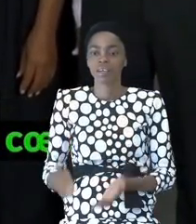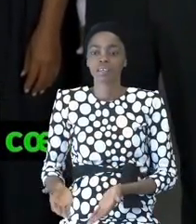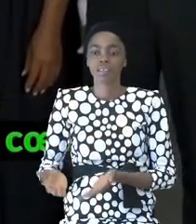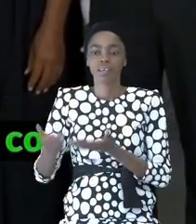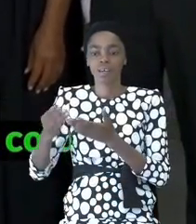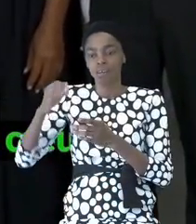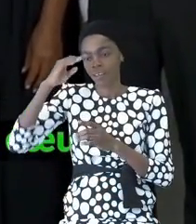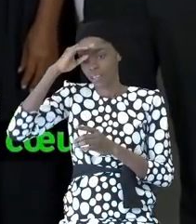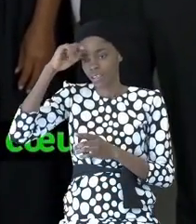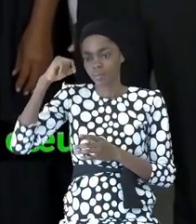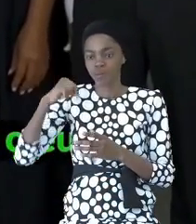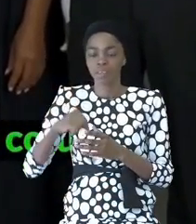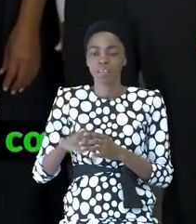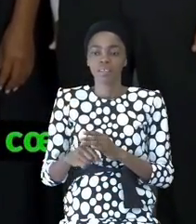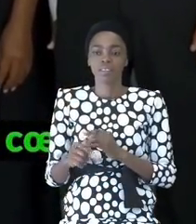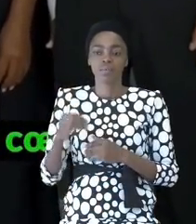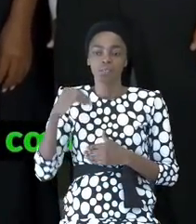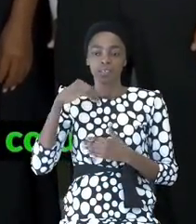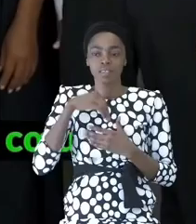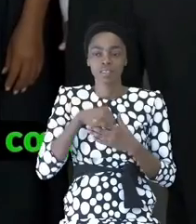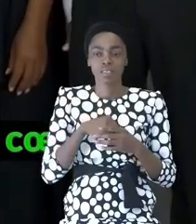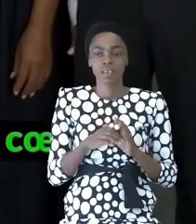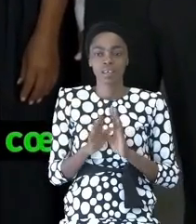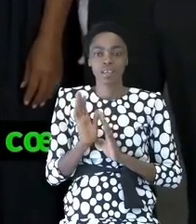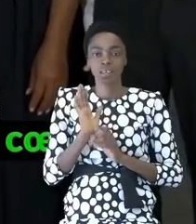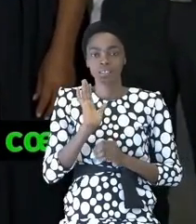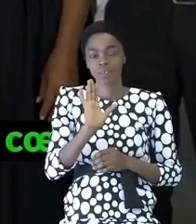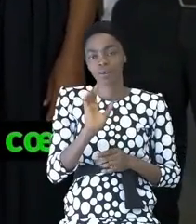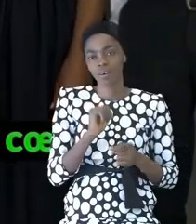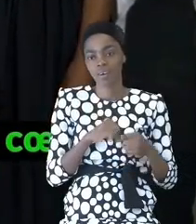puedes llevar muy lleno de tu